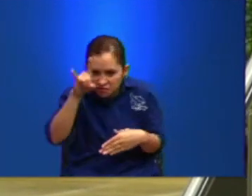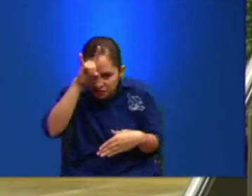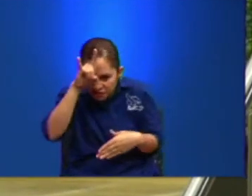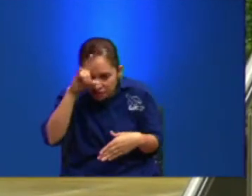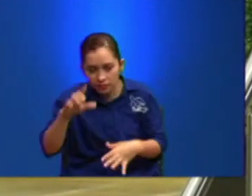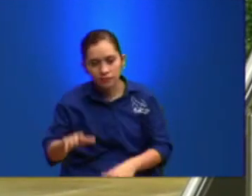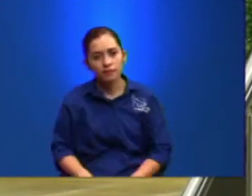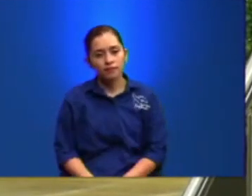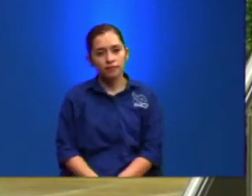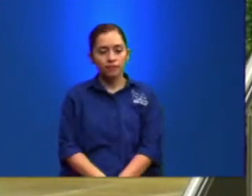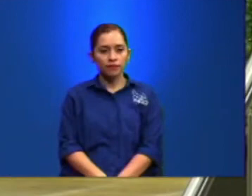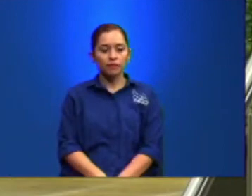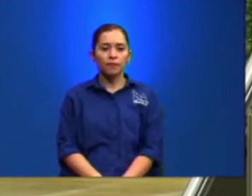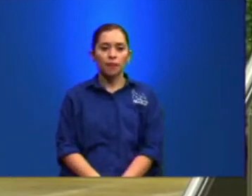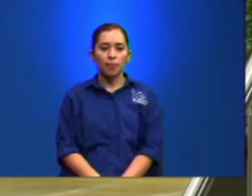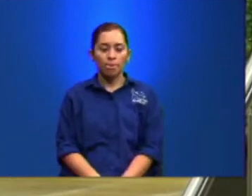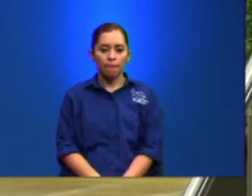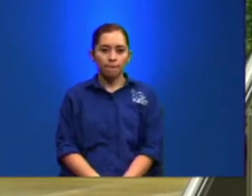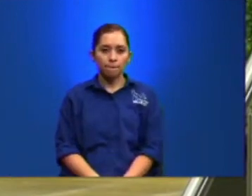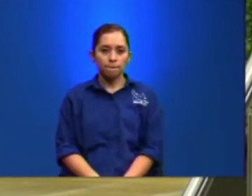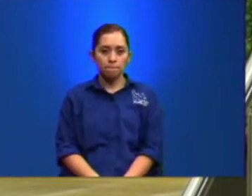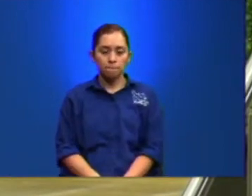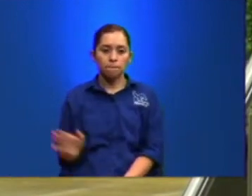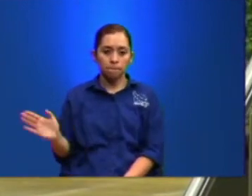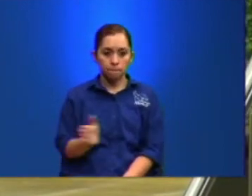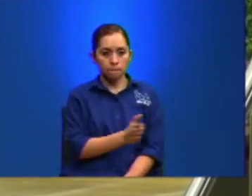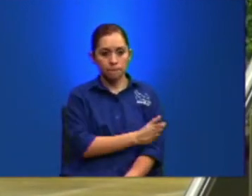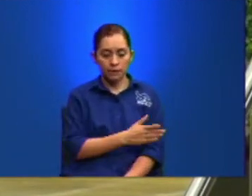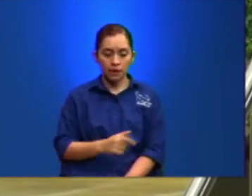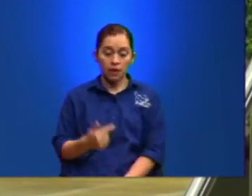me adormece un poco en ese sentido porque